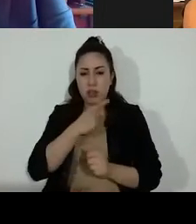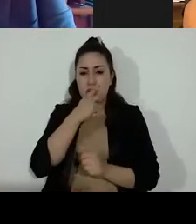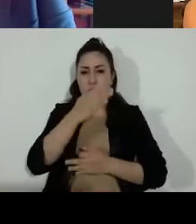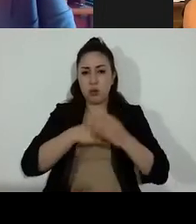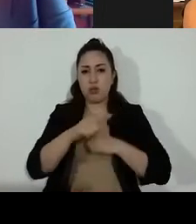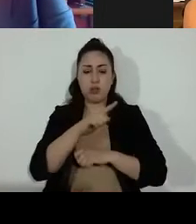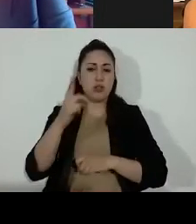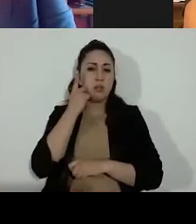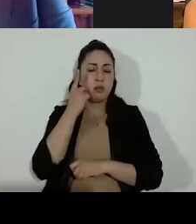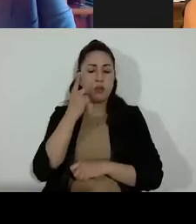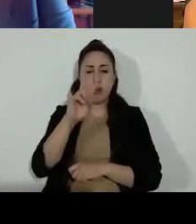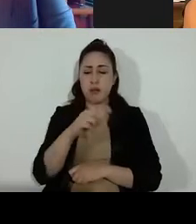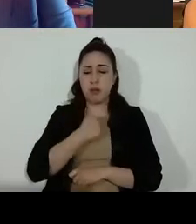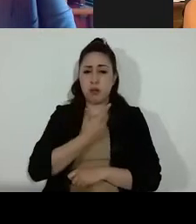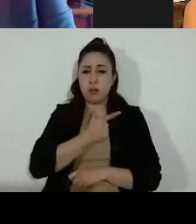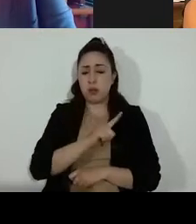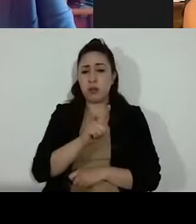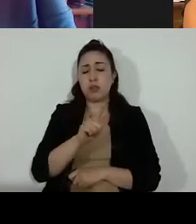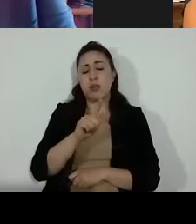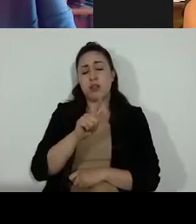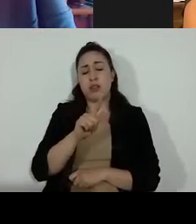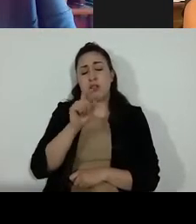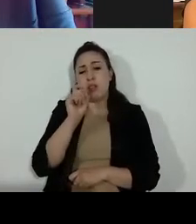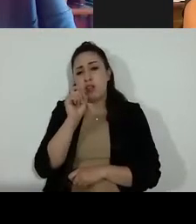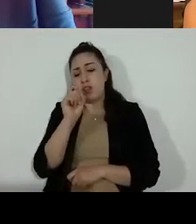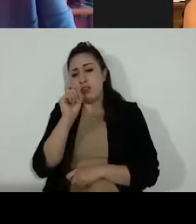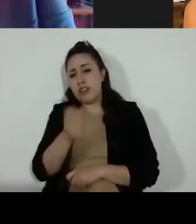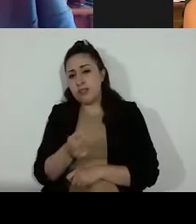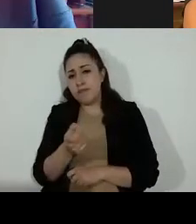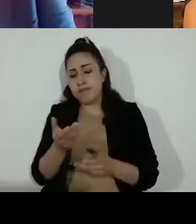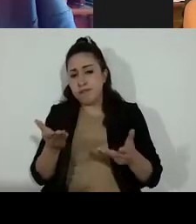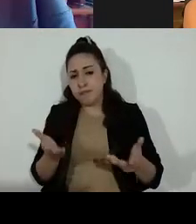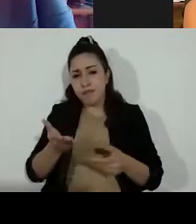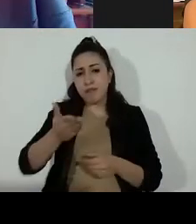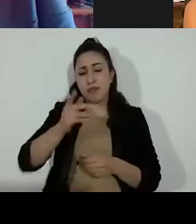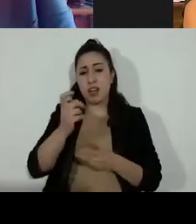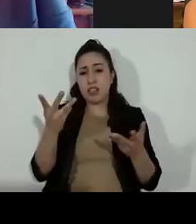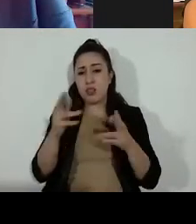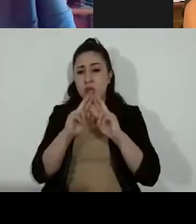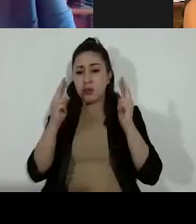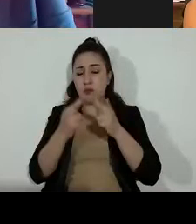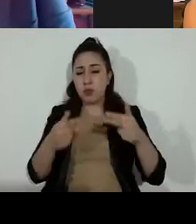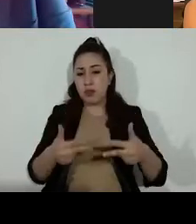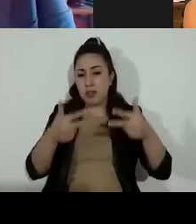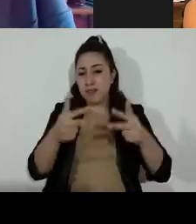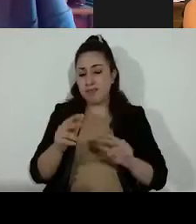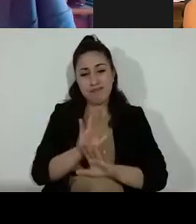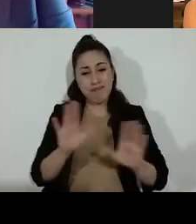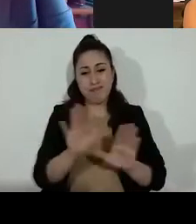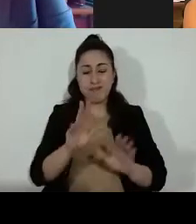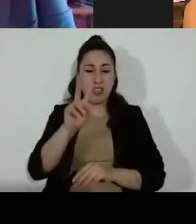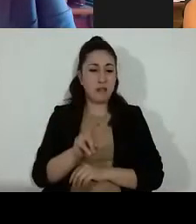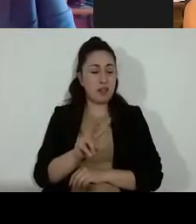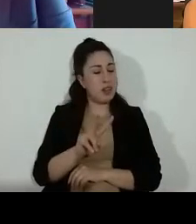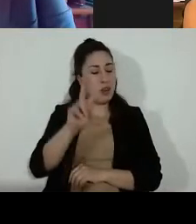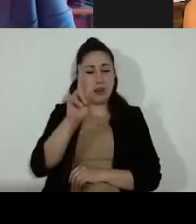que vayamos a una situación de comparecencia remota. Nunca es